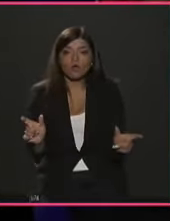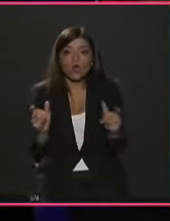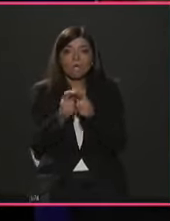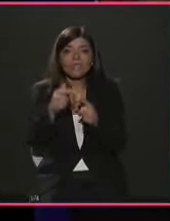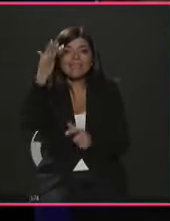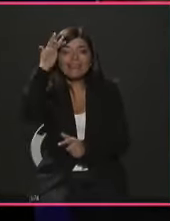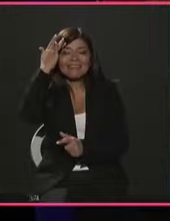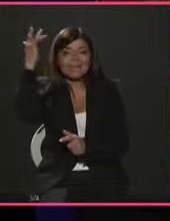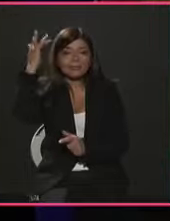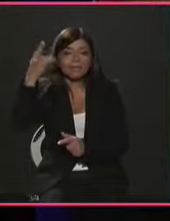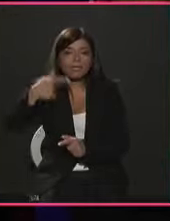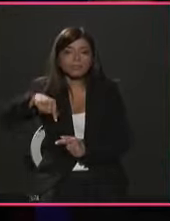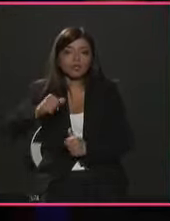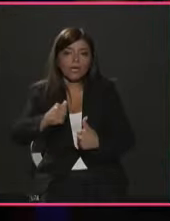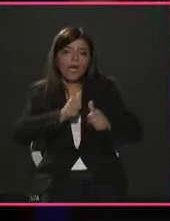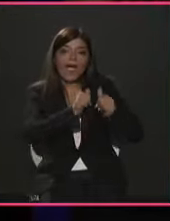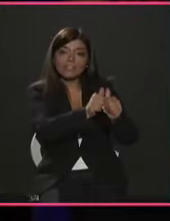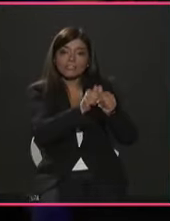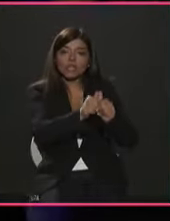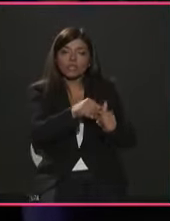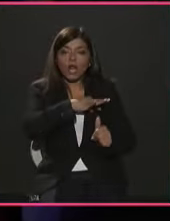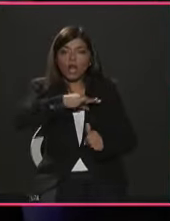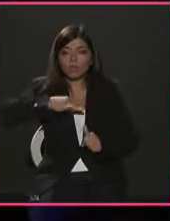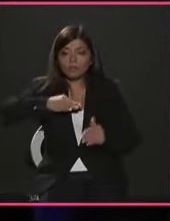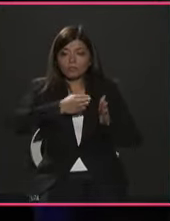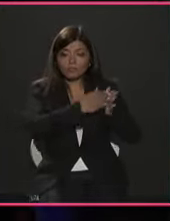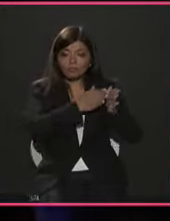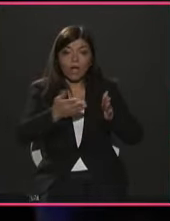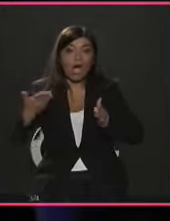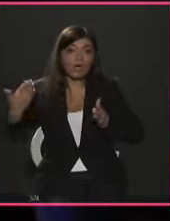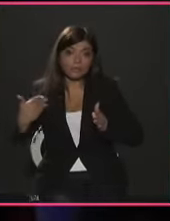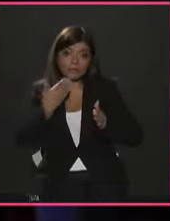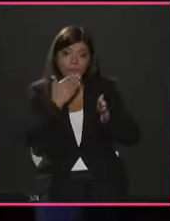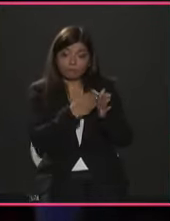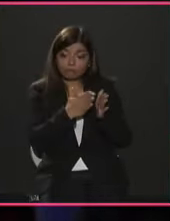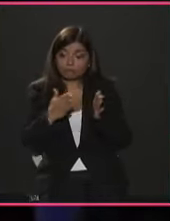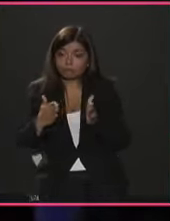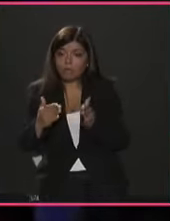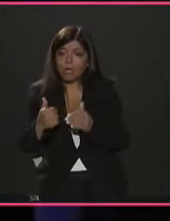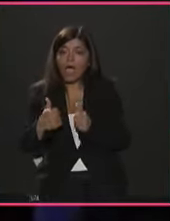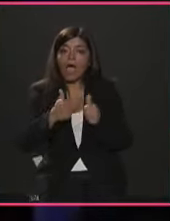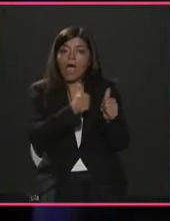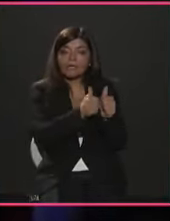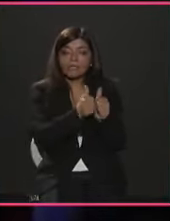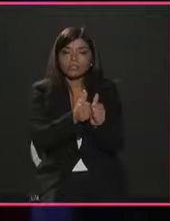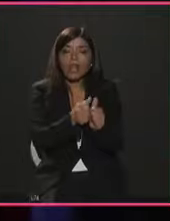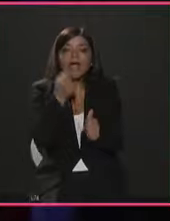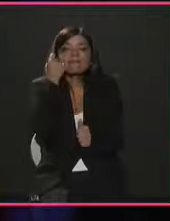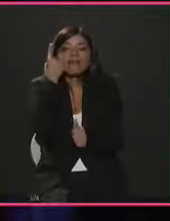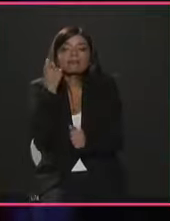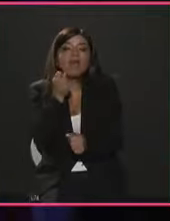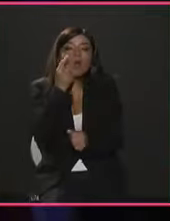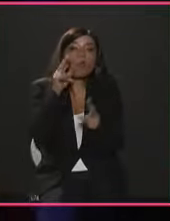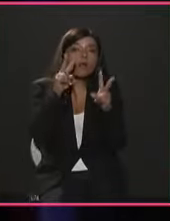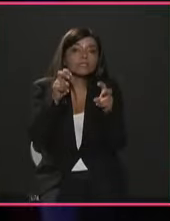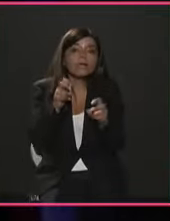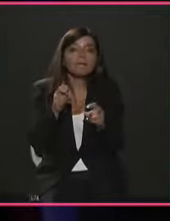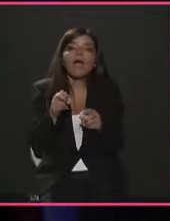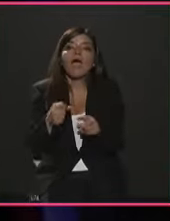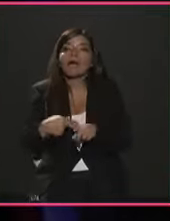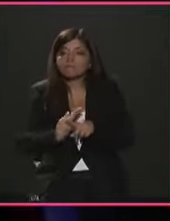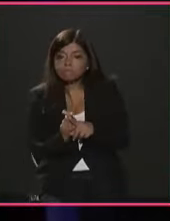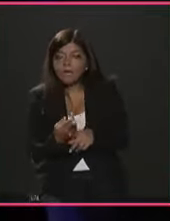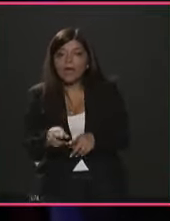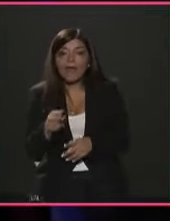expertos que ha asesorado al ministerio durante este periodo y el periodo anterior verdad e entender qué aspectos tenían que ser renovados la